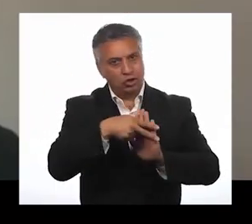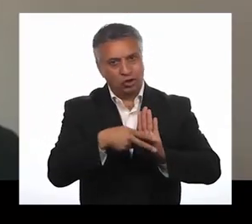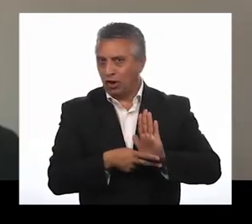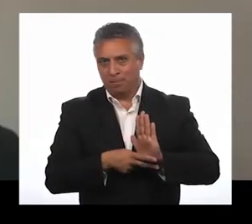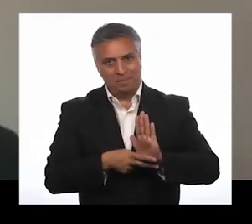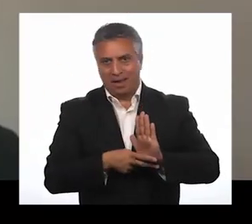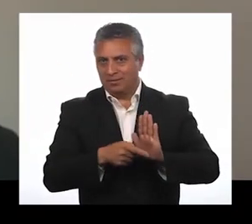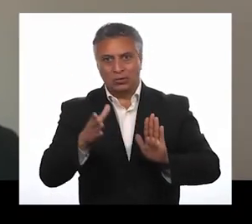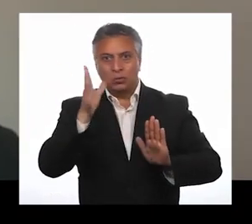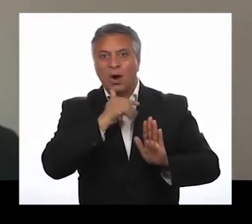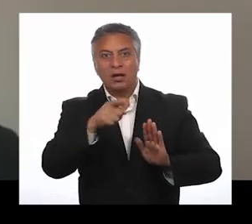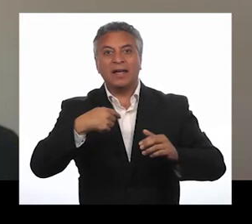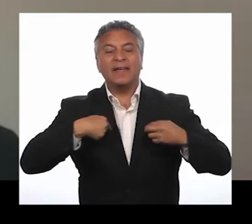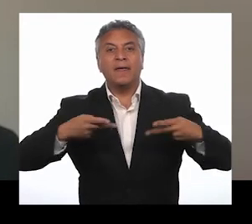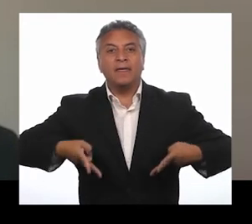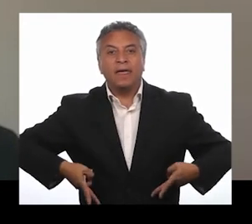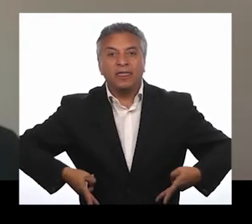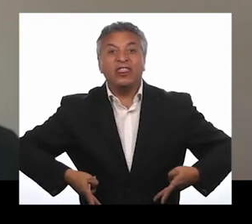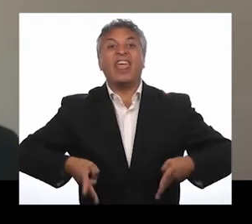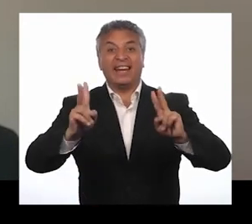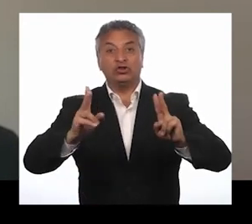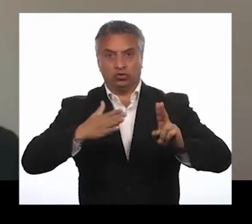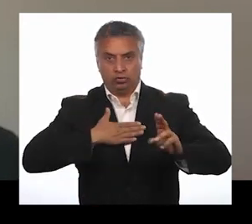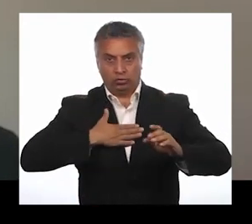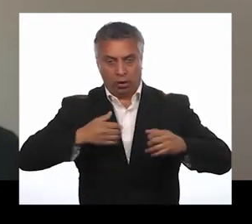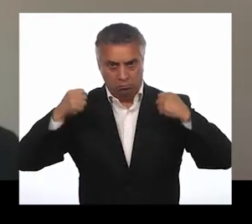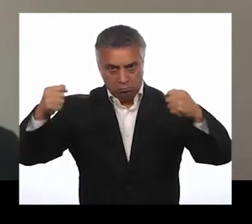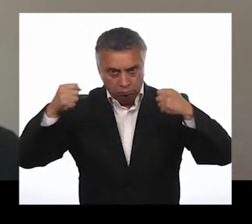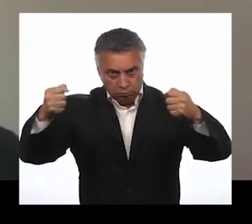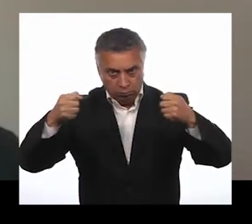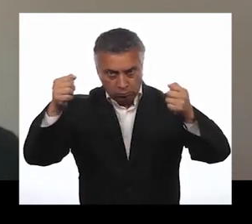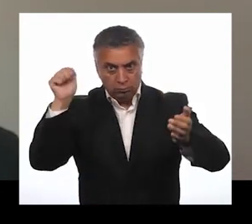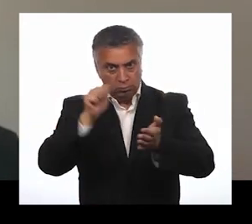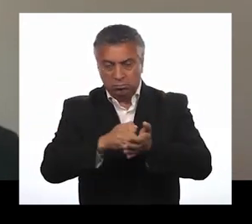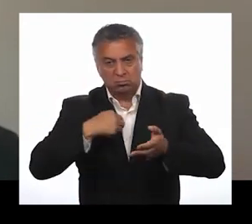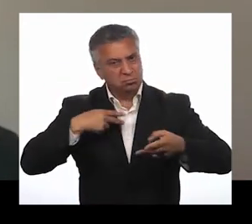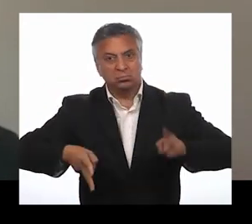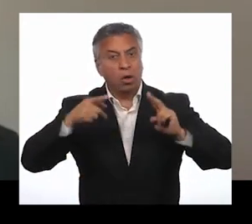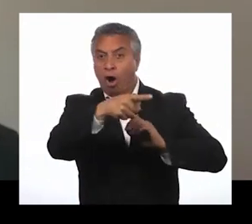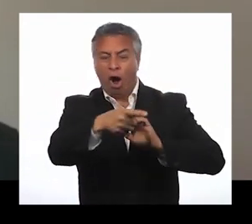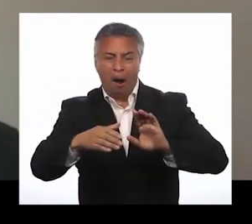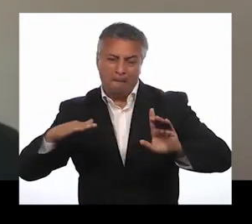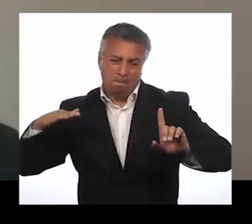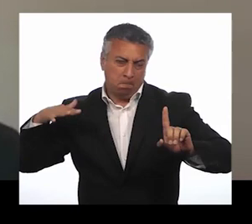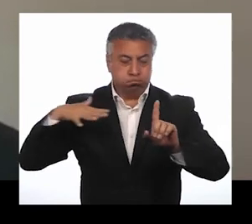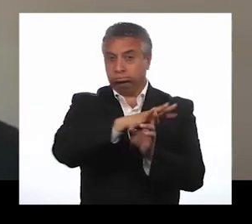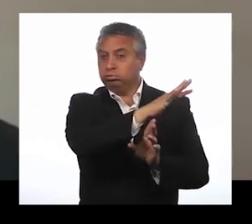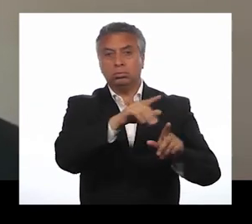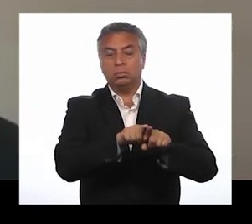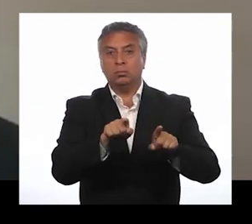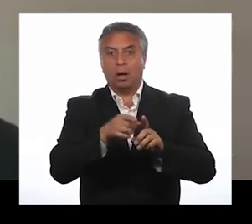el derecho a manifestarse se reprime en cada ocasión. para algunos, para otros